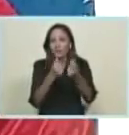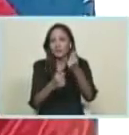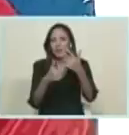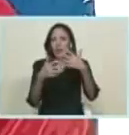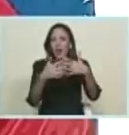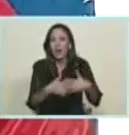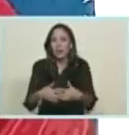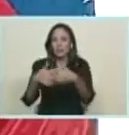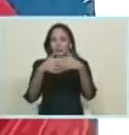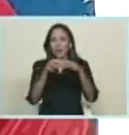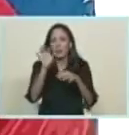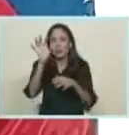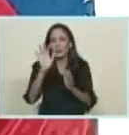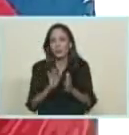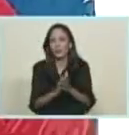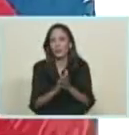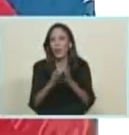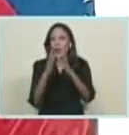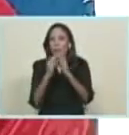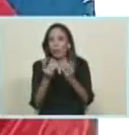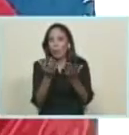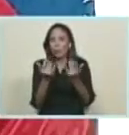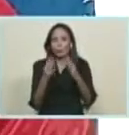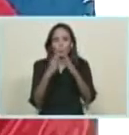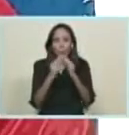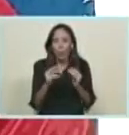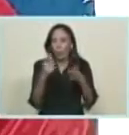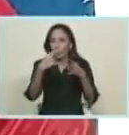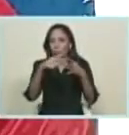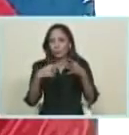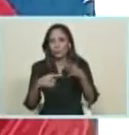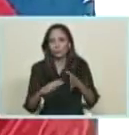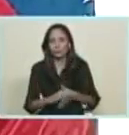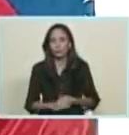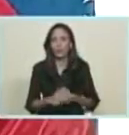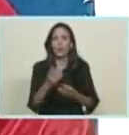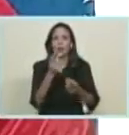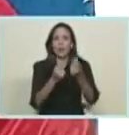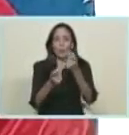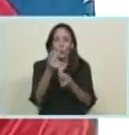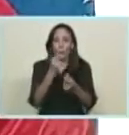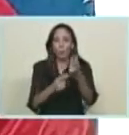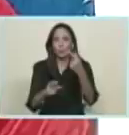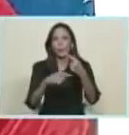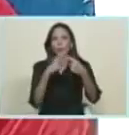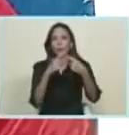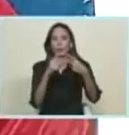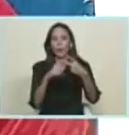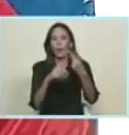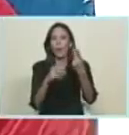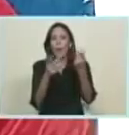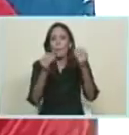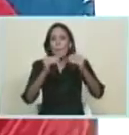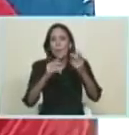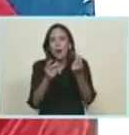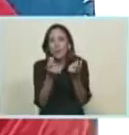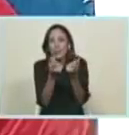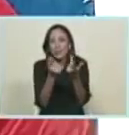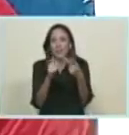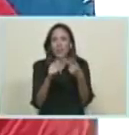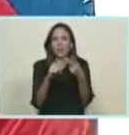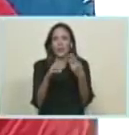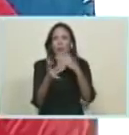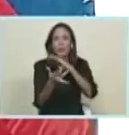Estados Unidos de Norteamérica, en todos los sentidos, en lo económico, en lo financiero, en